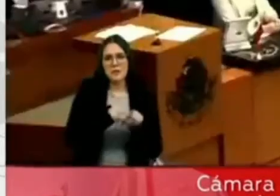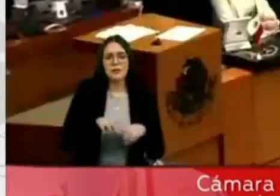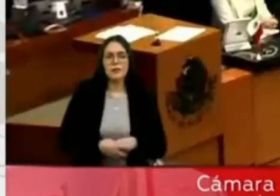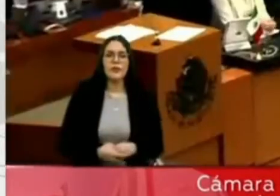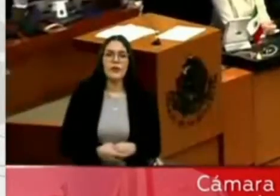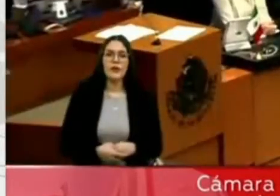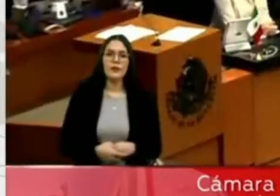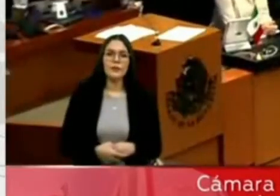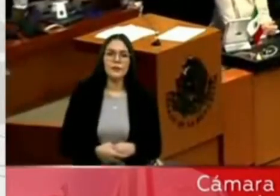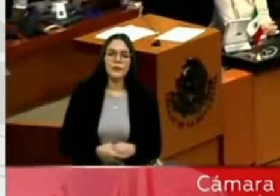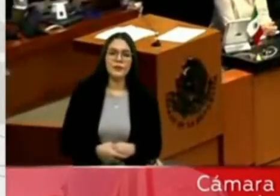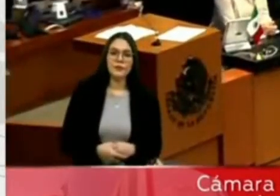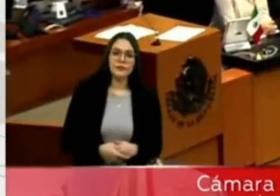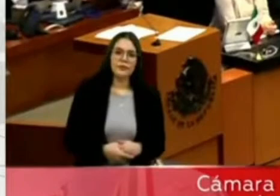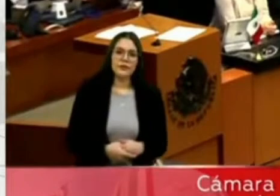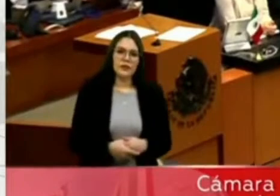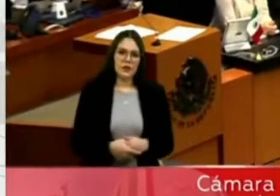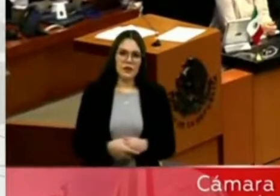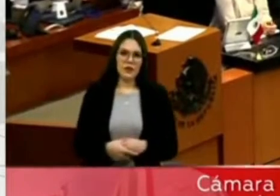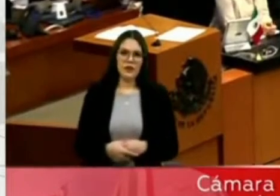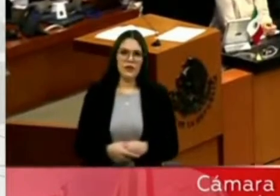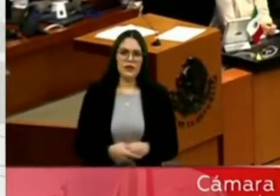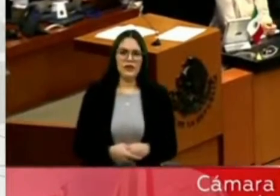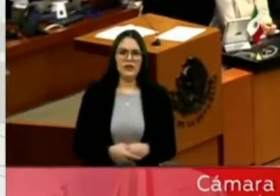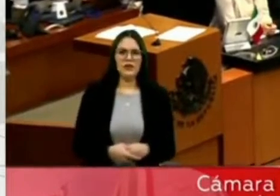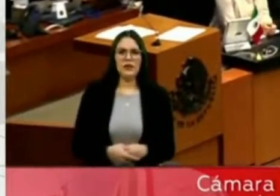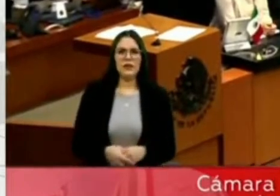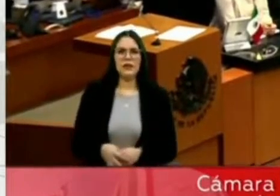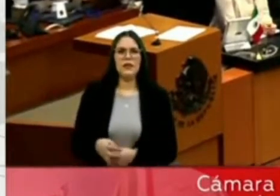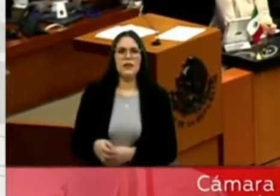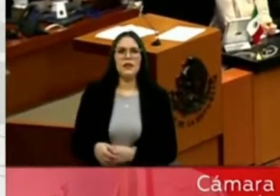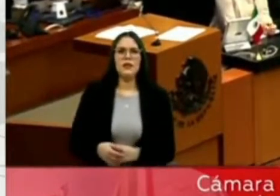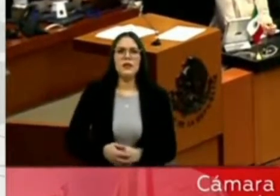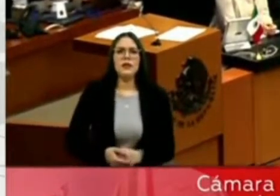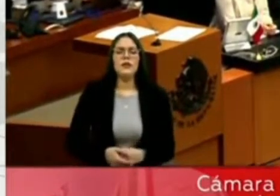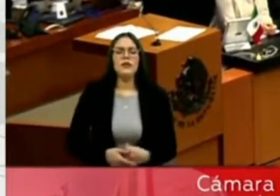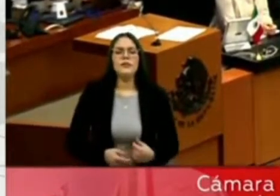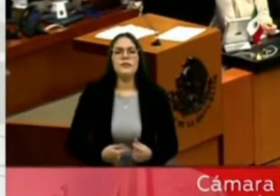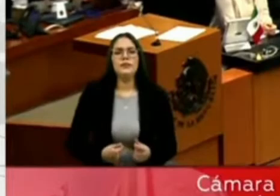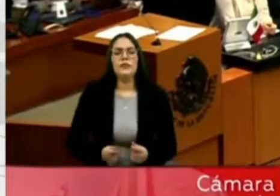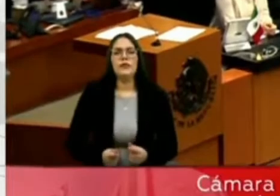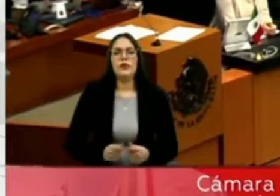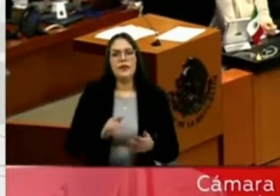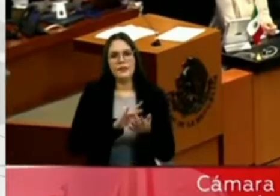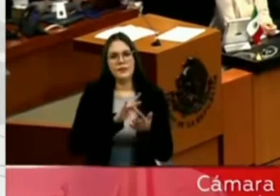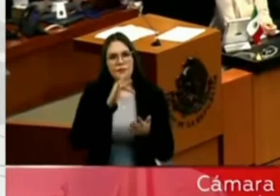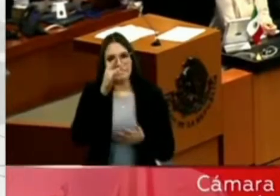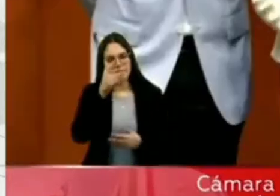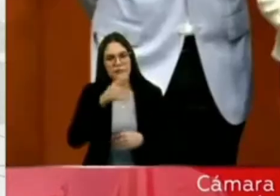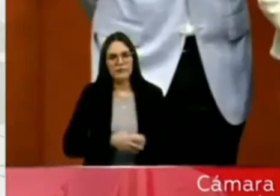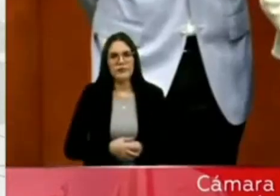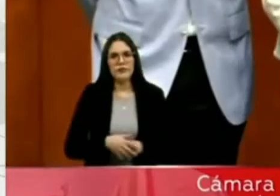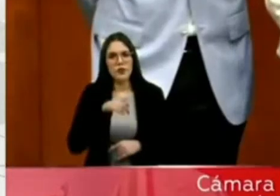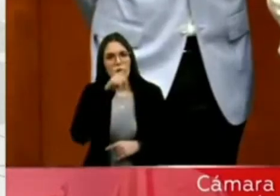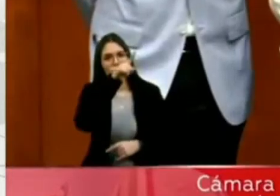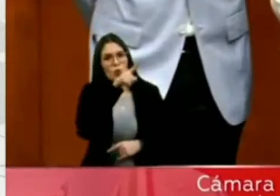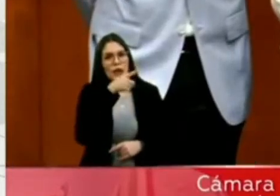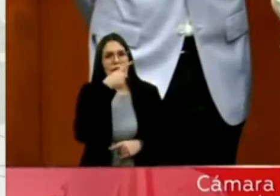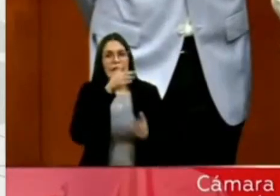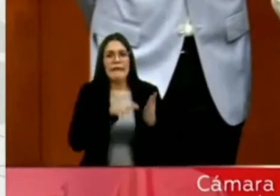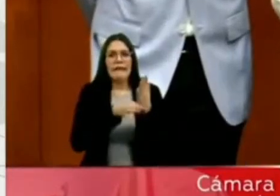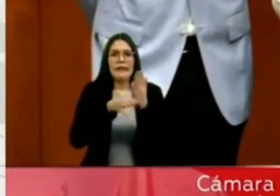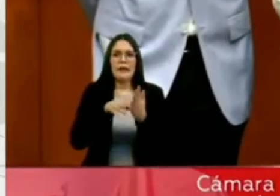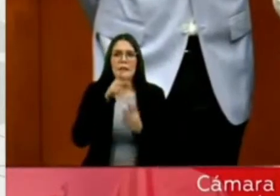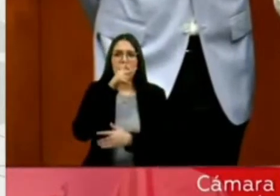Gracias, presidente. Yo no voy a actuar con ligereza ni voy a poner en duda su palabra, como alguien